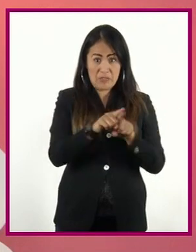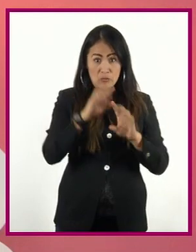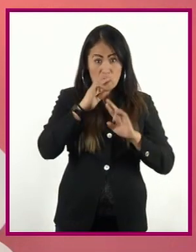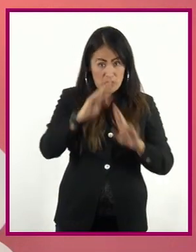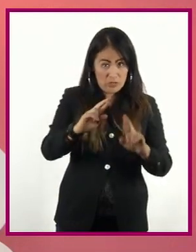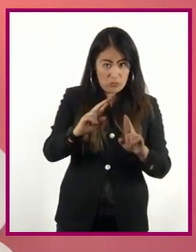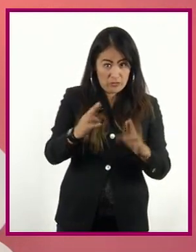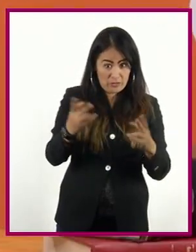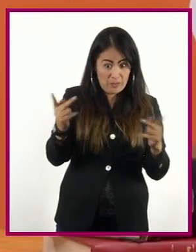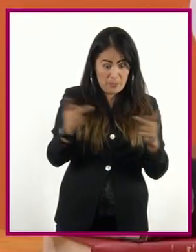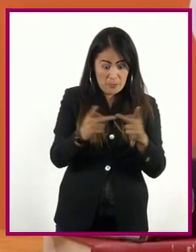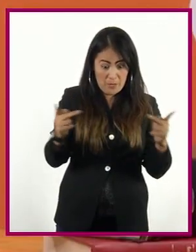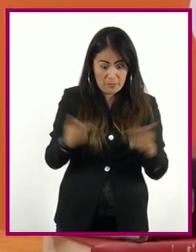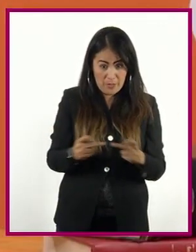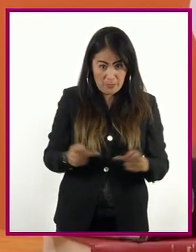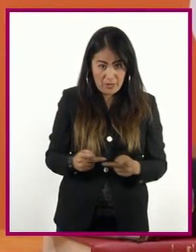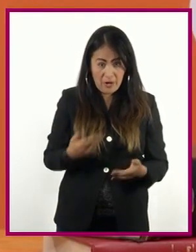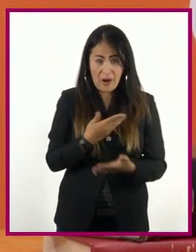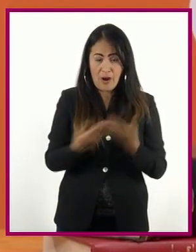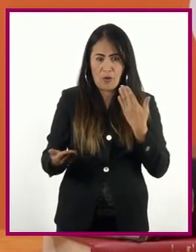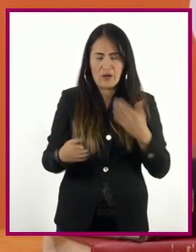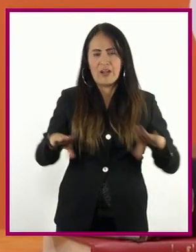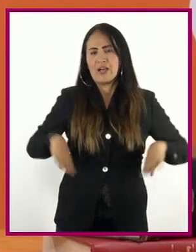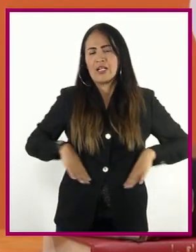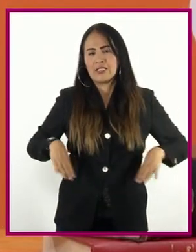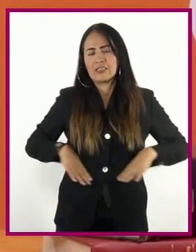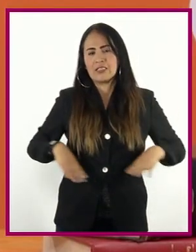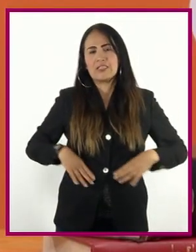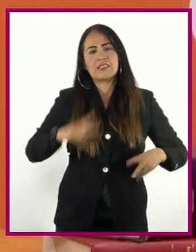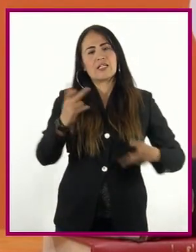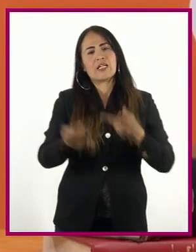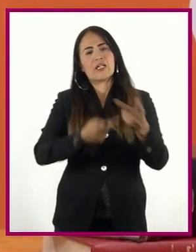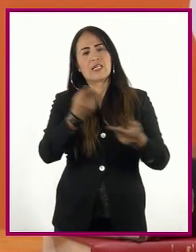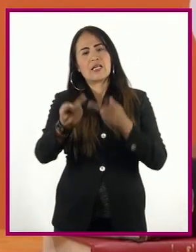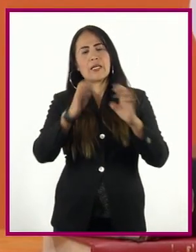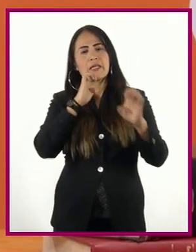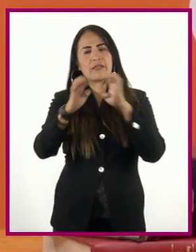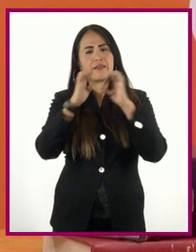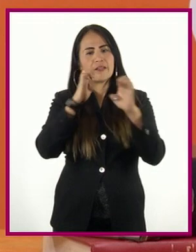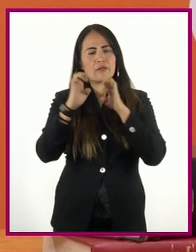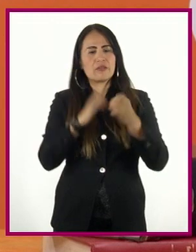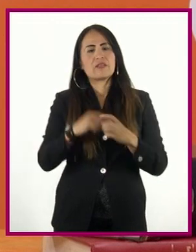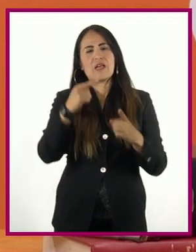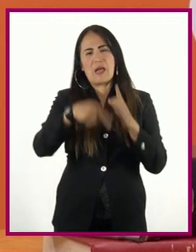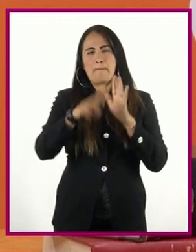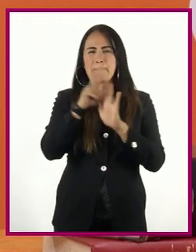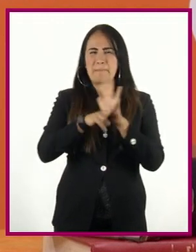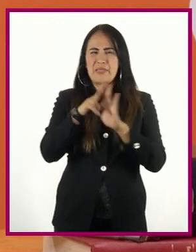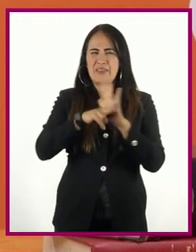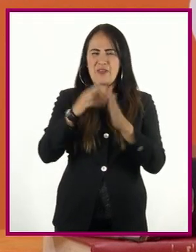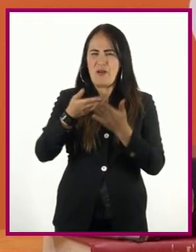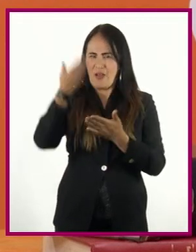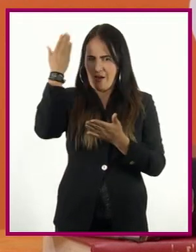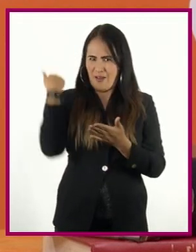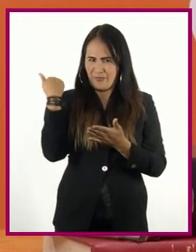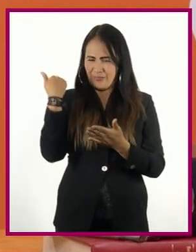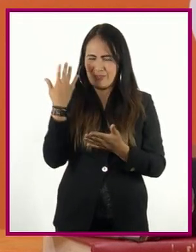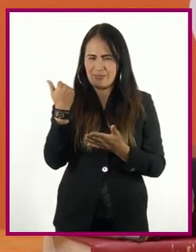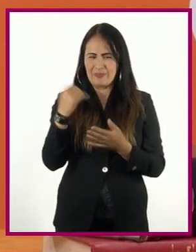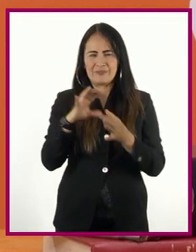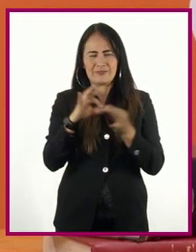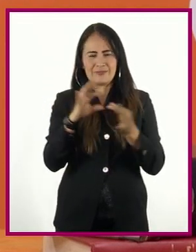Ahora veamos otra característica de las entrevistas, tomando como referencia el video de la entrevista que acabamos